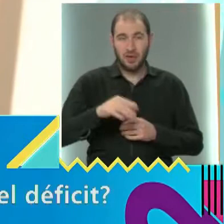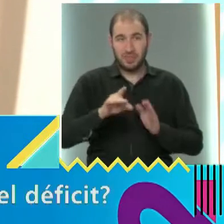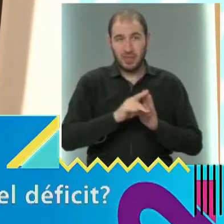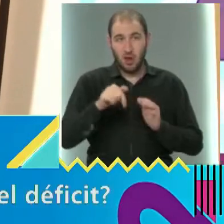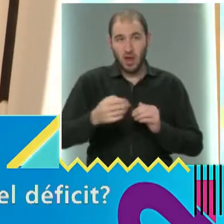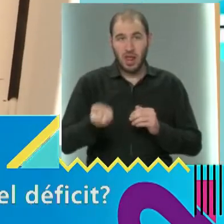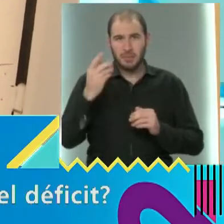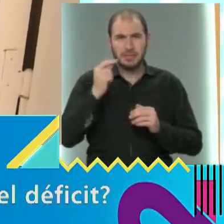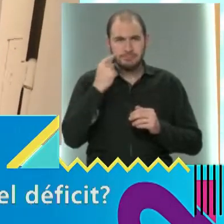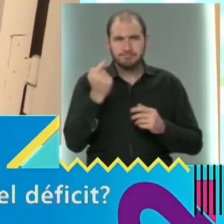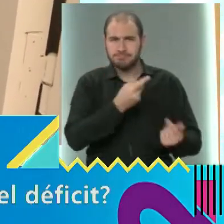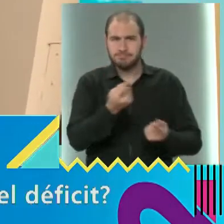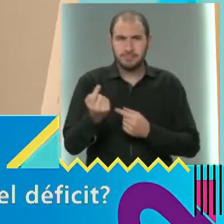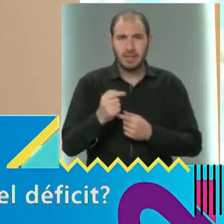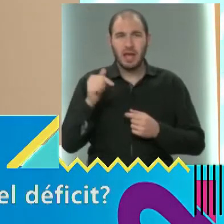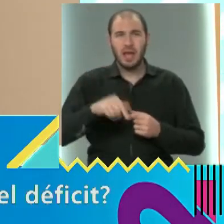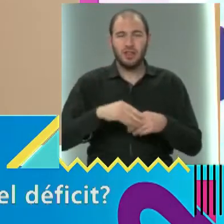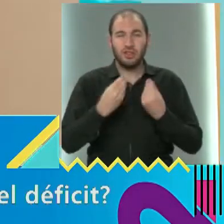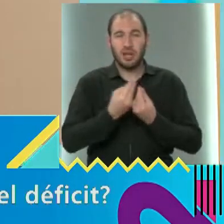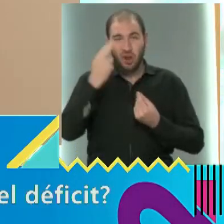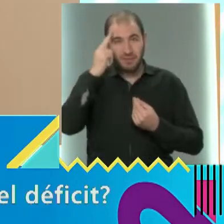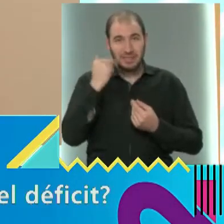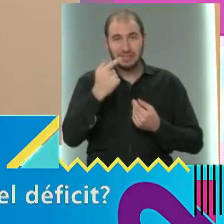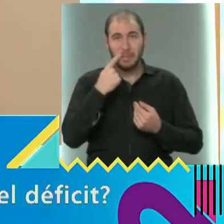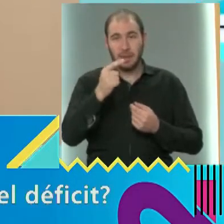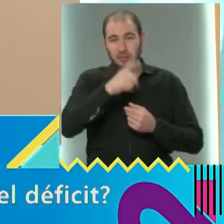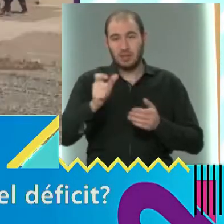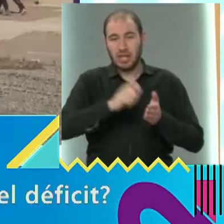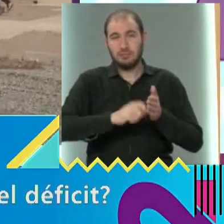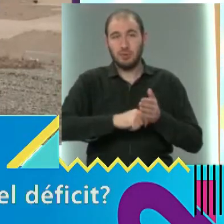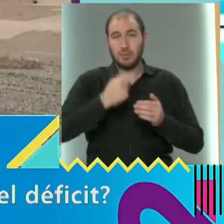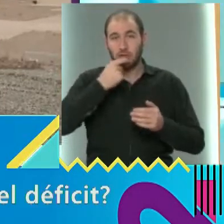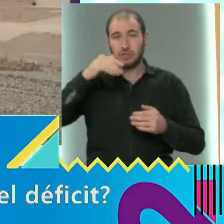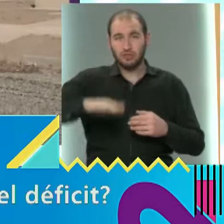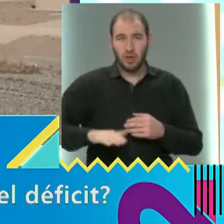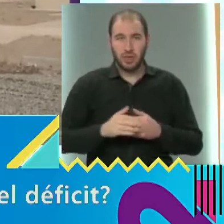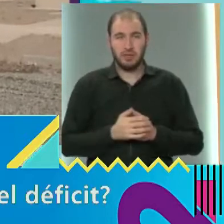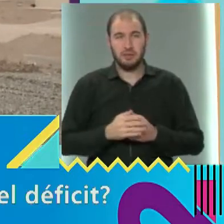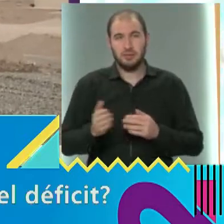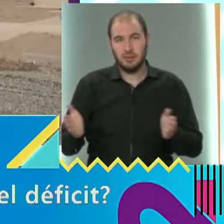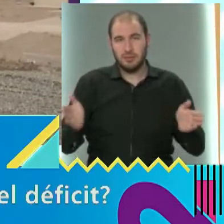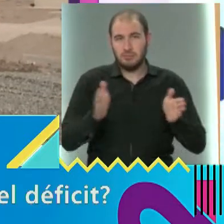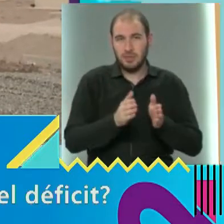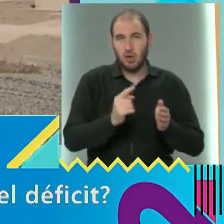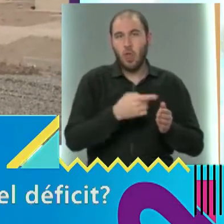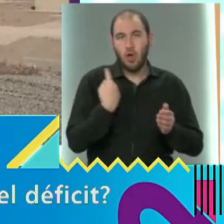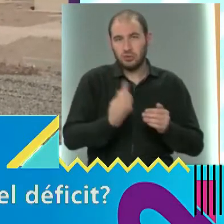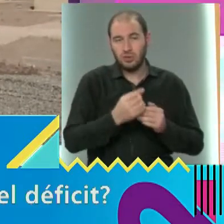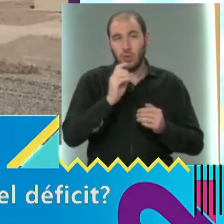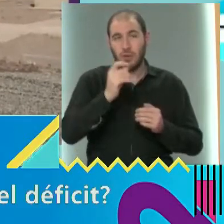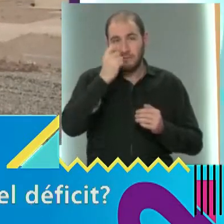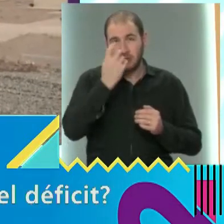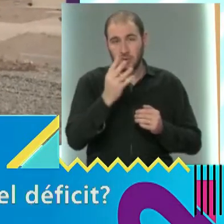esta mañana estuve registrando, al día de hoy tenemos 96.000 inscritos en toda la provincia, de los cuales obviamente nosotros tomamos